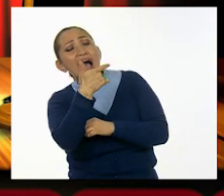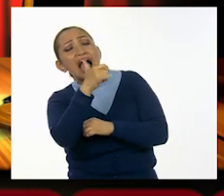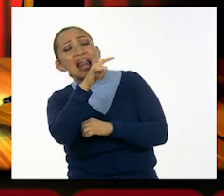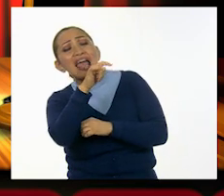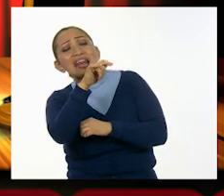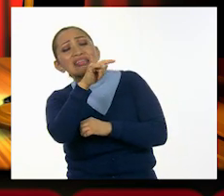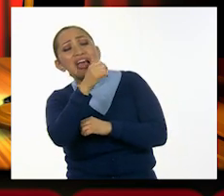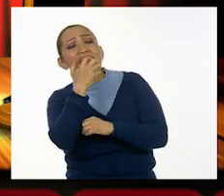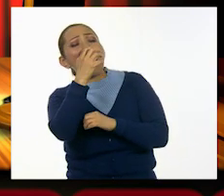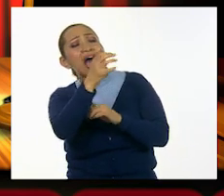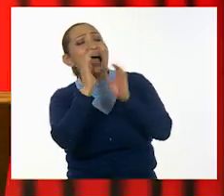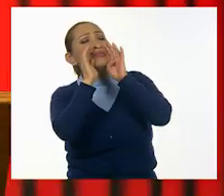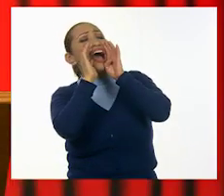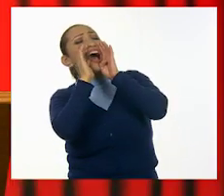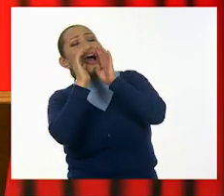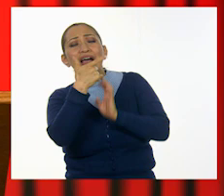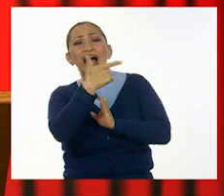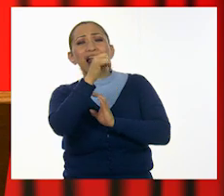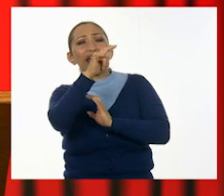¡Galerita!